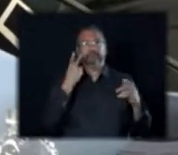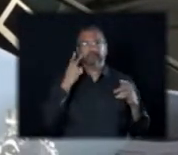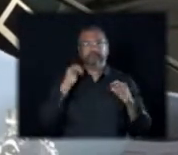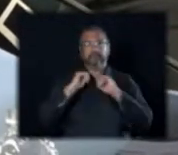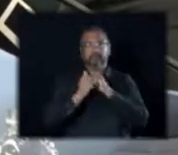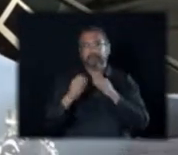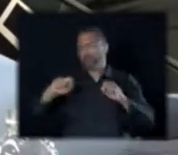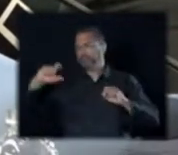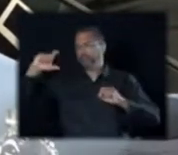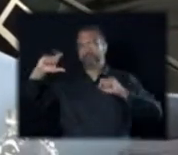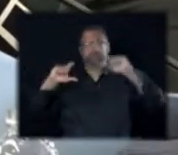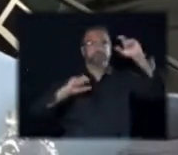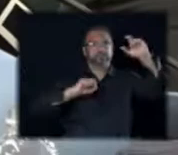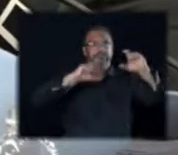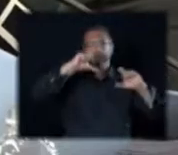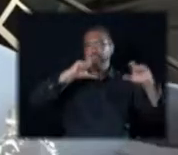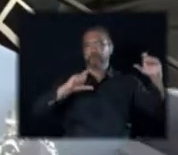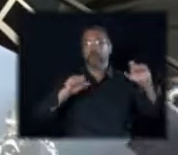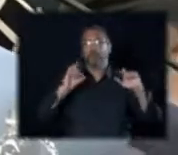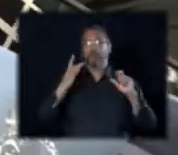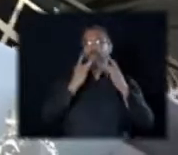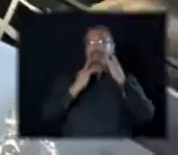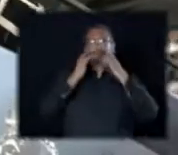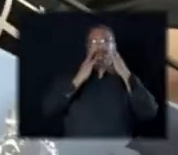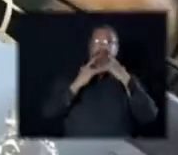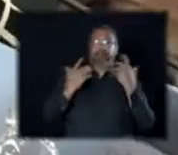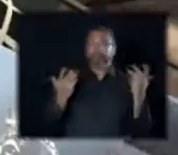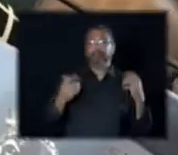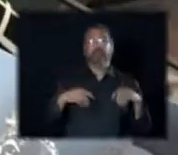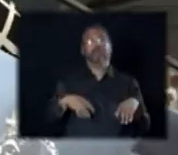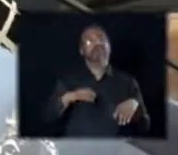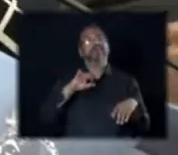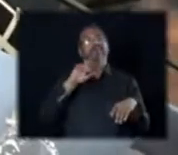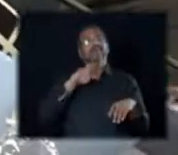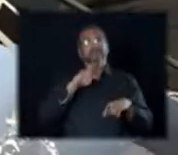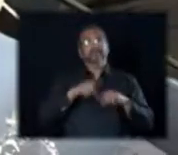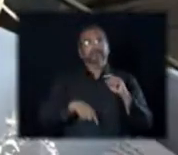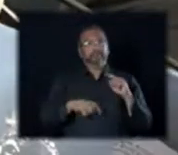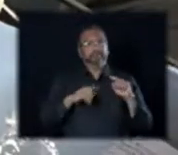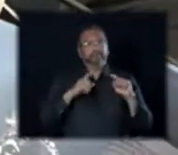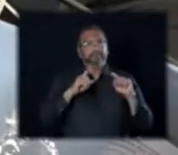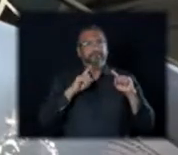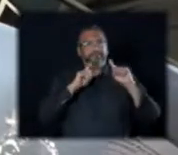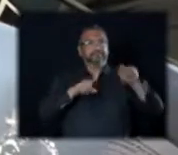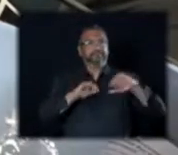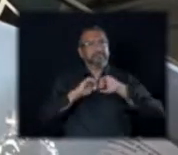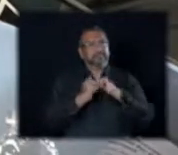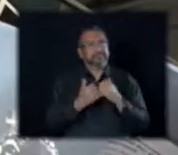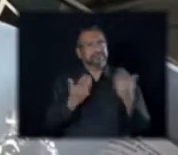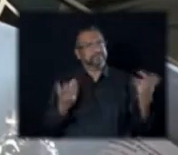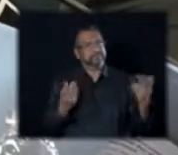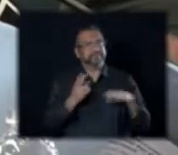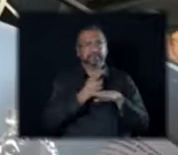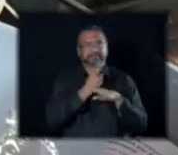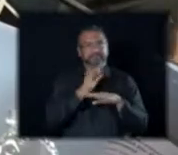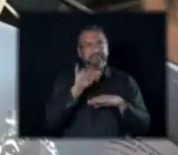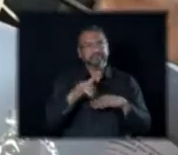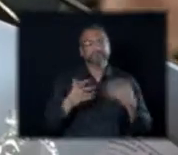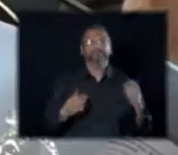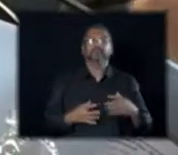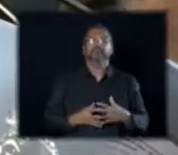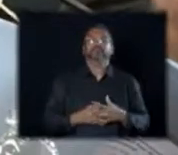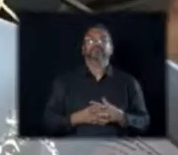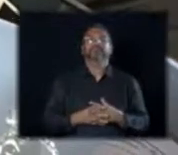de sus recursos, incurre en gastos de préstamo innecesarios y en faltas de liquidez no